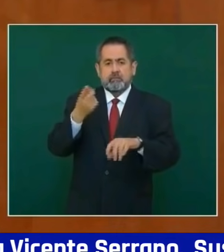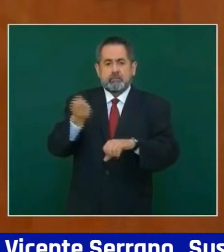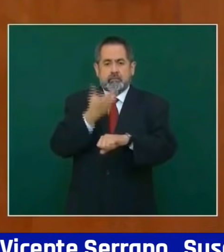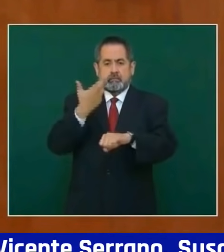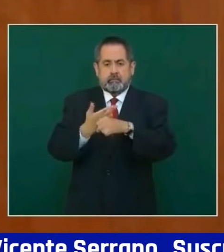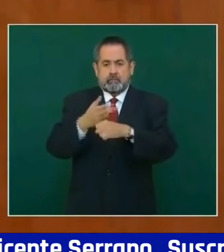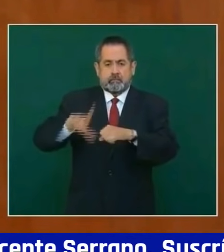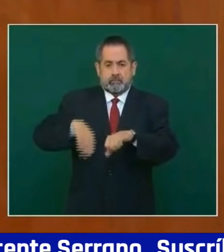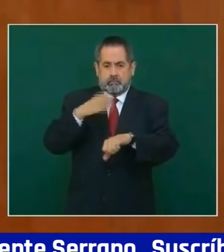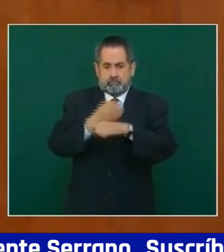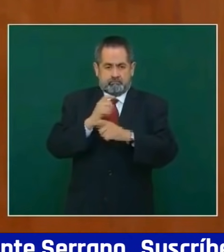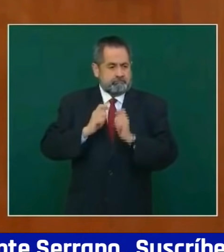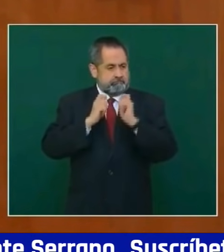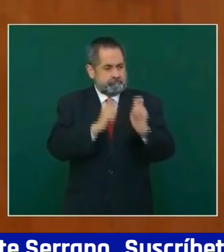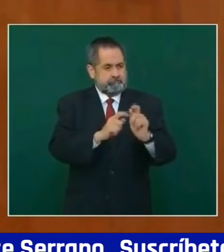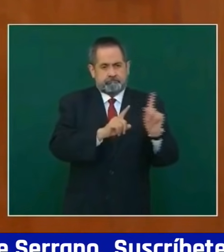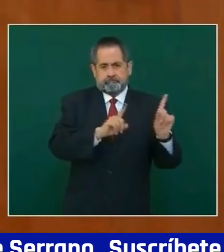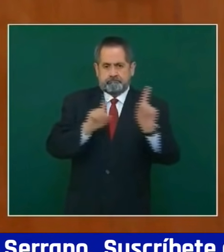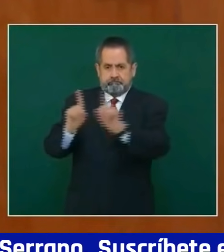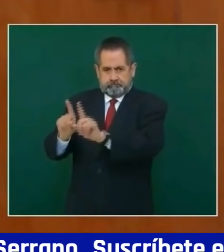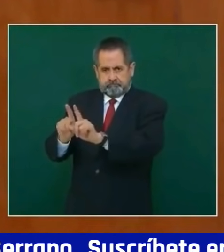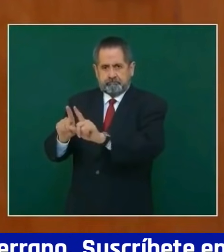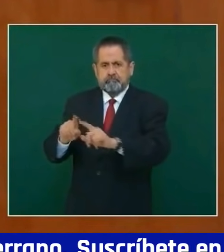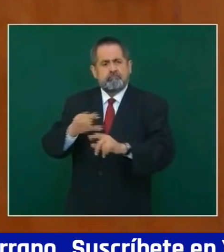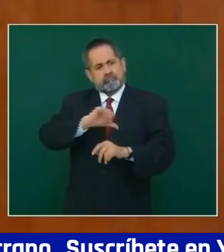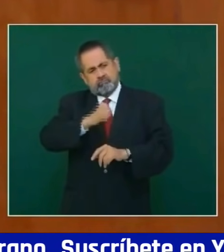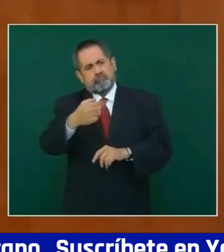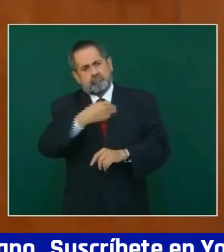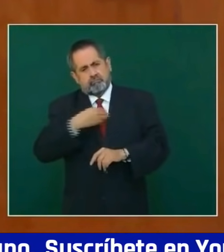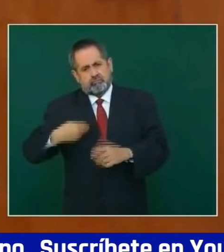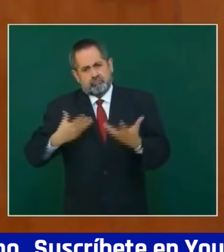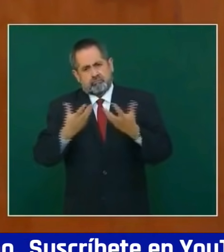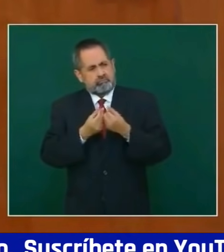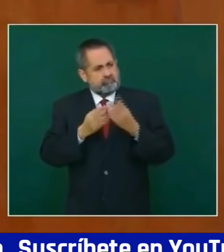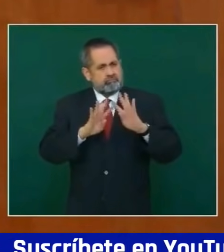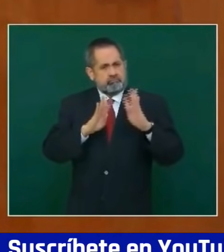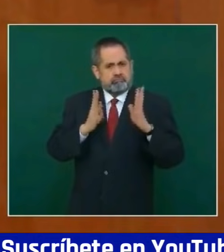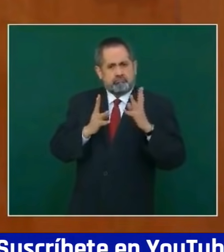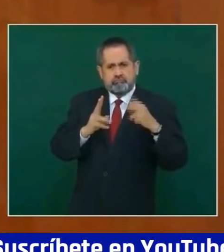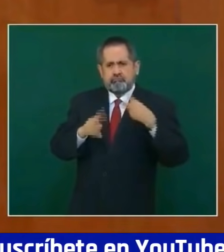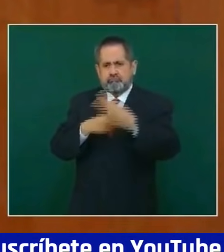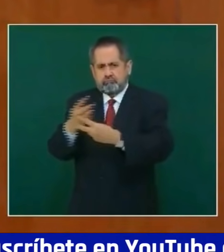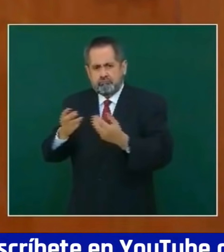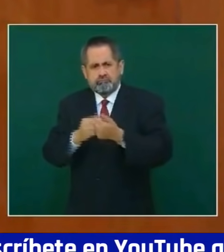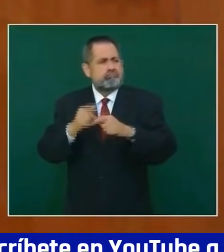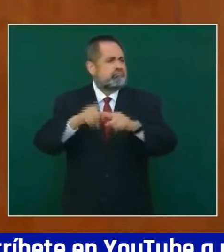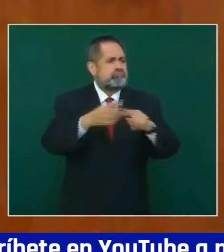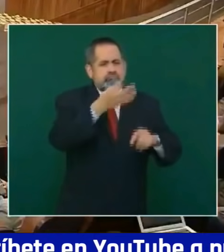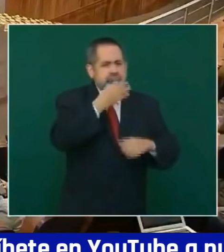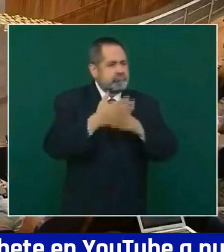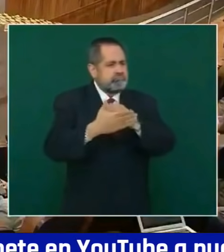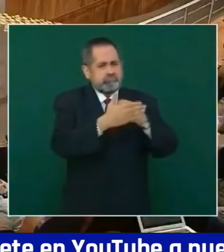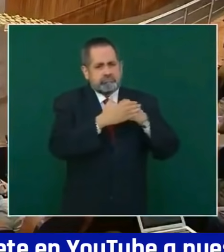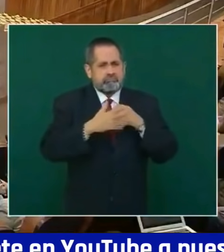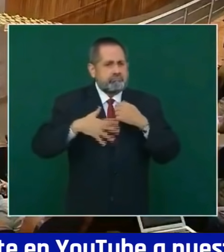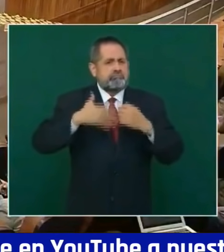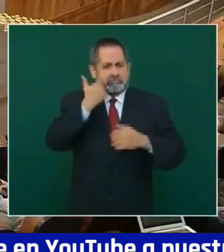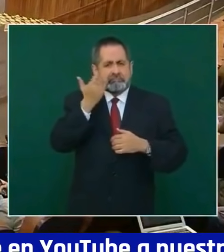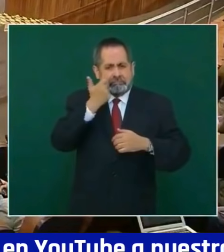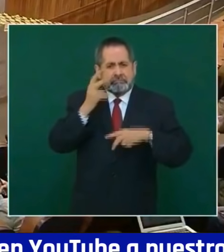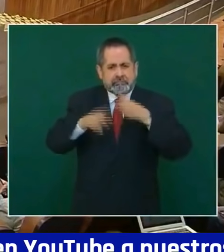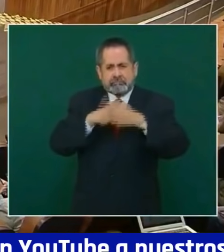de Gobernación, así como otros miembros del gabinete y del gobierno que ya me han dicho que todos quieren ir